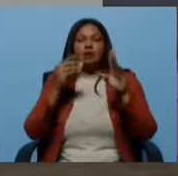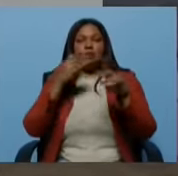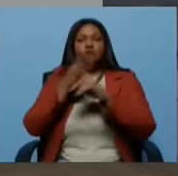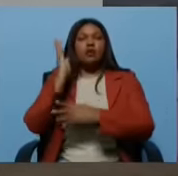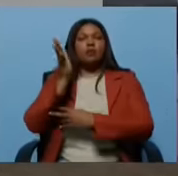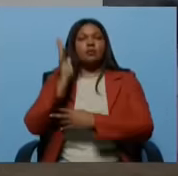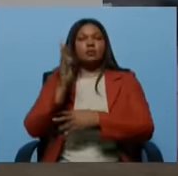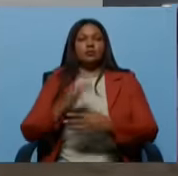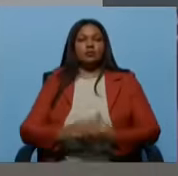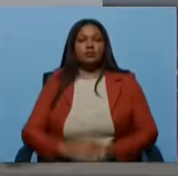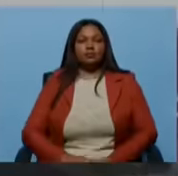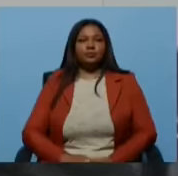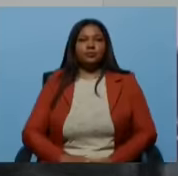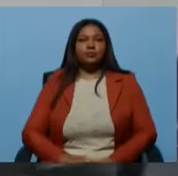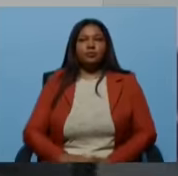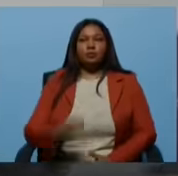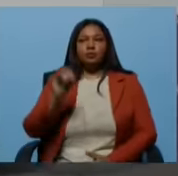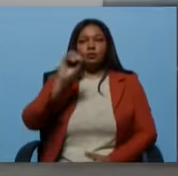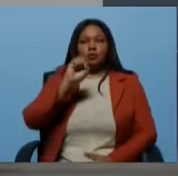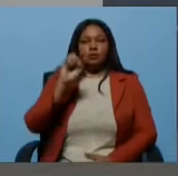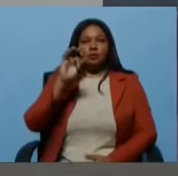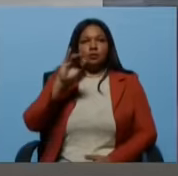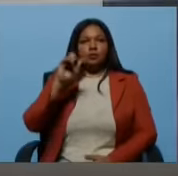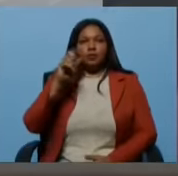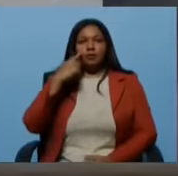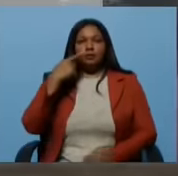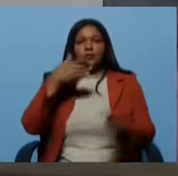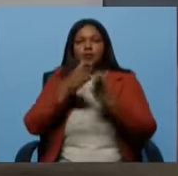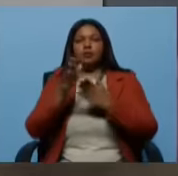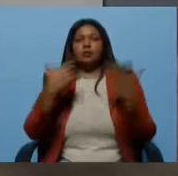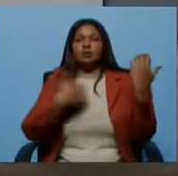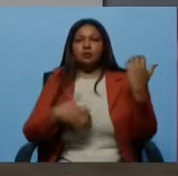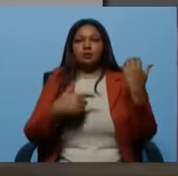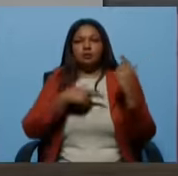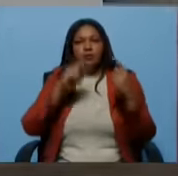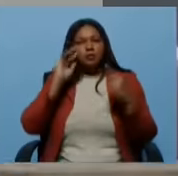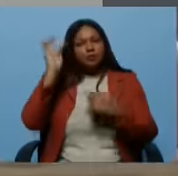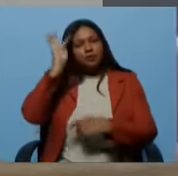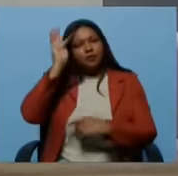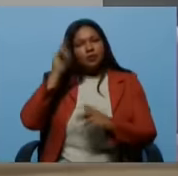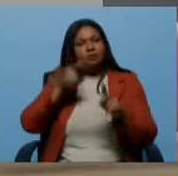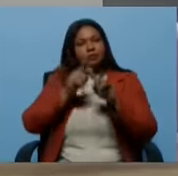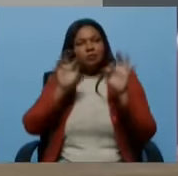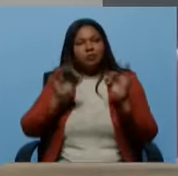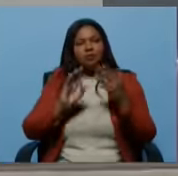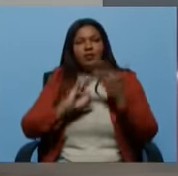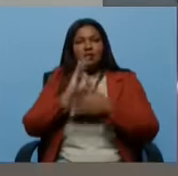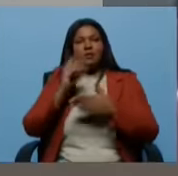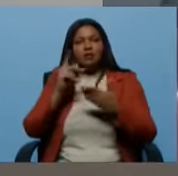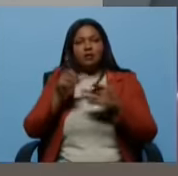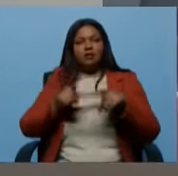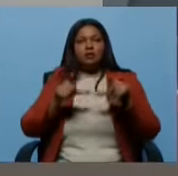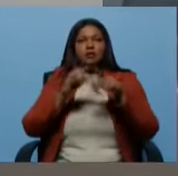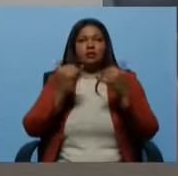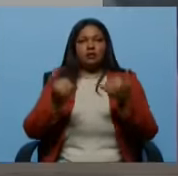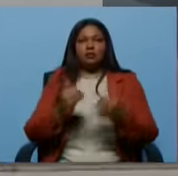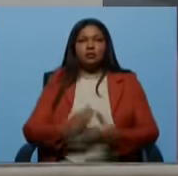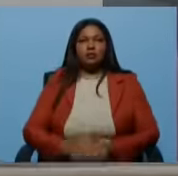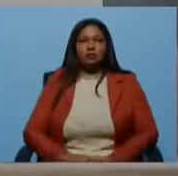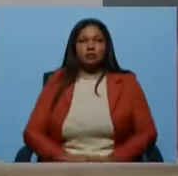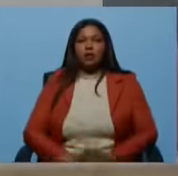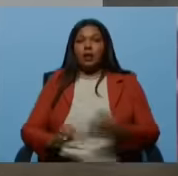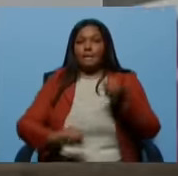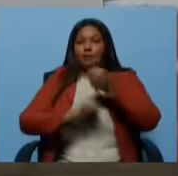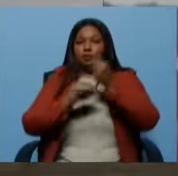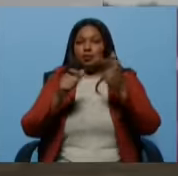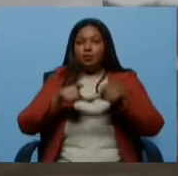embajador Hofstadter, medios argentinos informaron que el fiscal ante la Cámara Federal de La Plata, Diego Iglesias, respaldó la